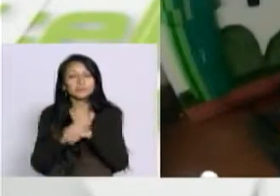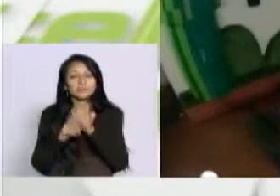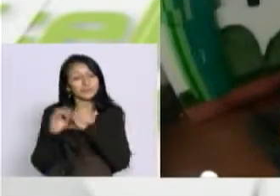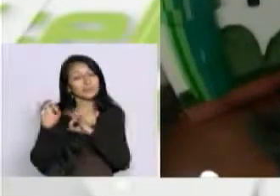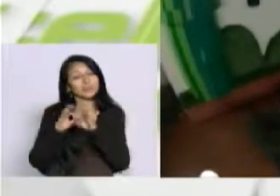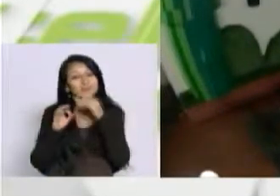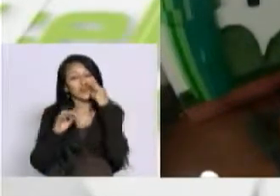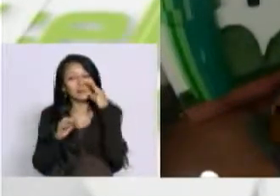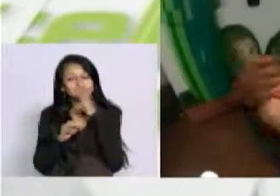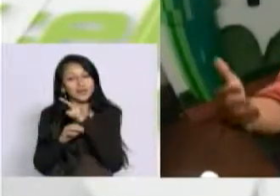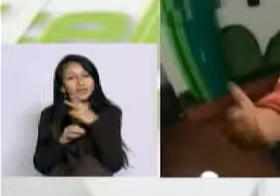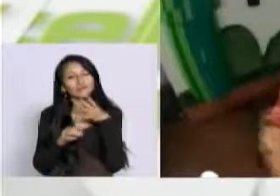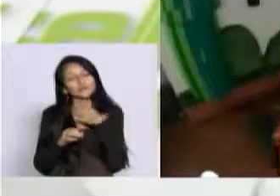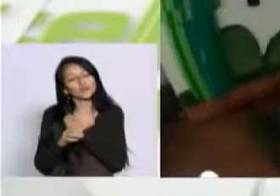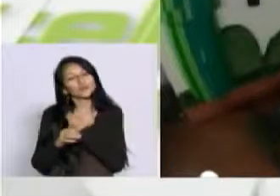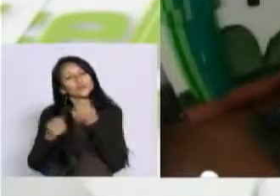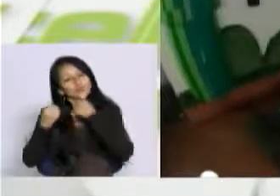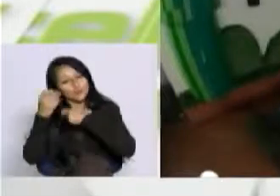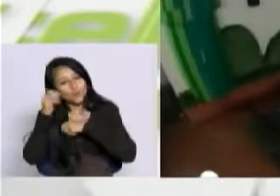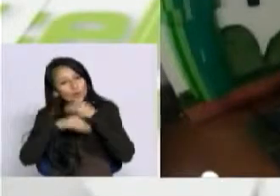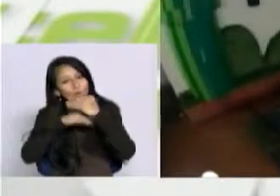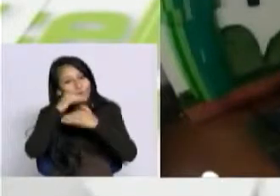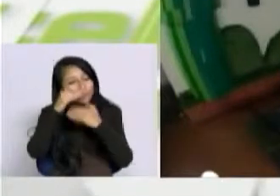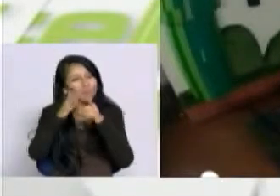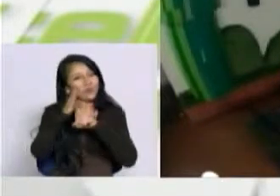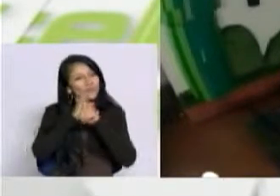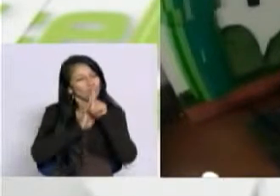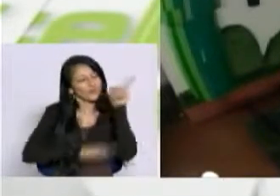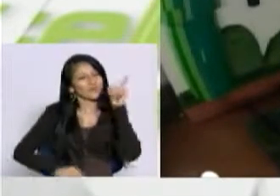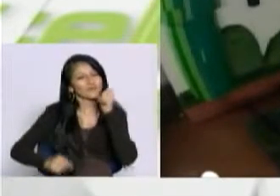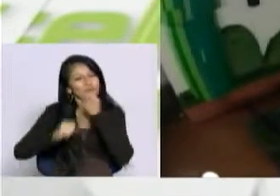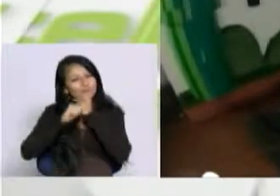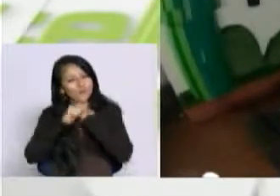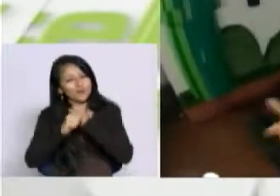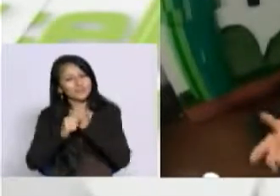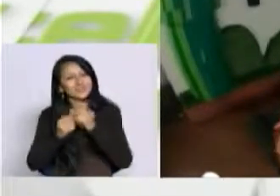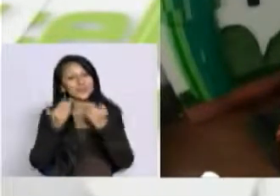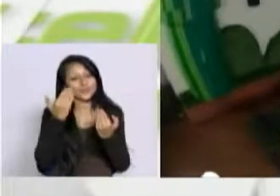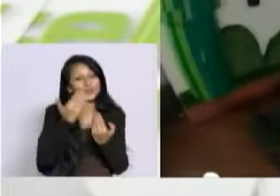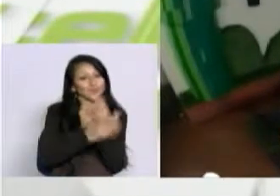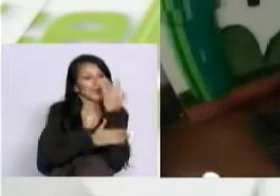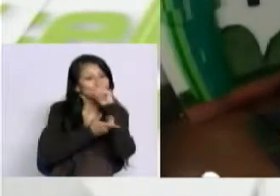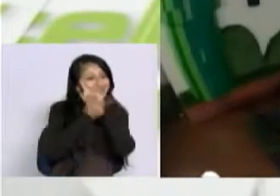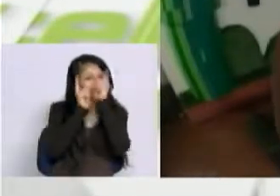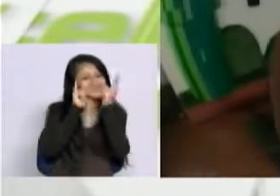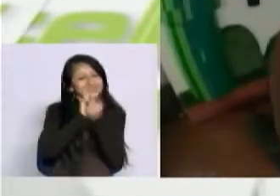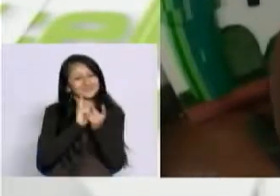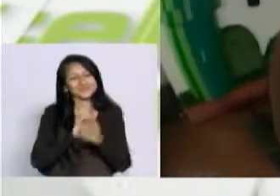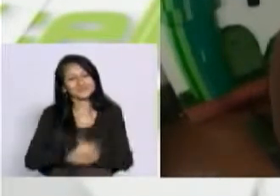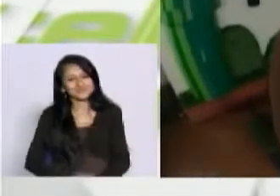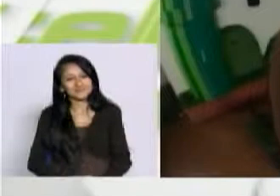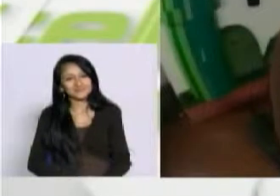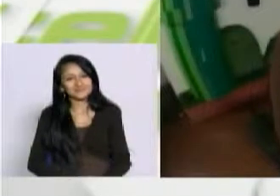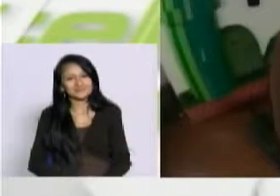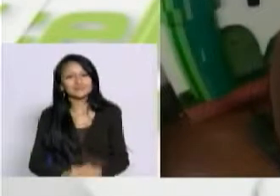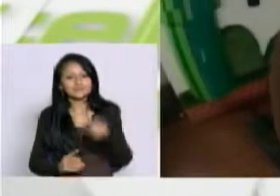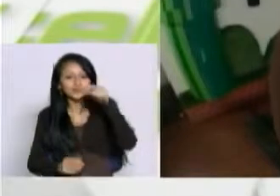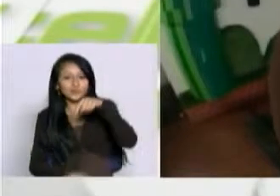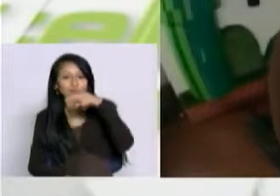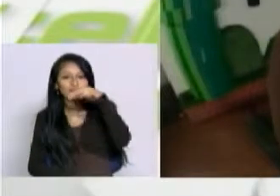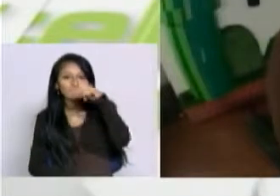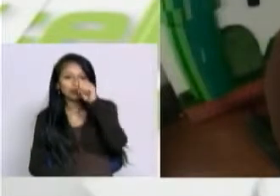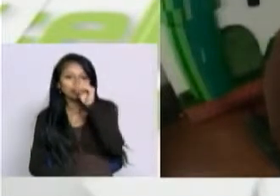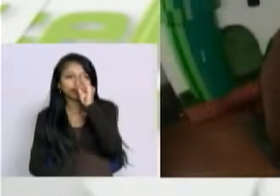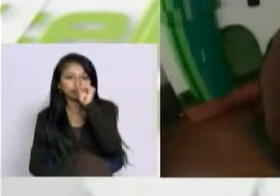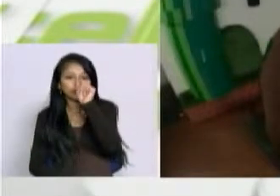eso también lo vamos a reforzar en esta, podemos llamar, la nueva temporada de hashtag. Hoy Natalia Ramírez, periodista de